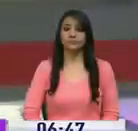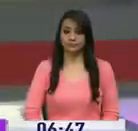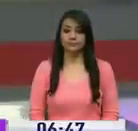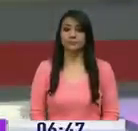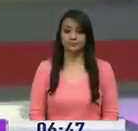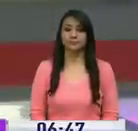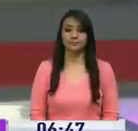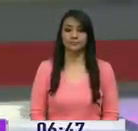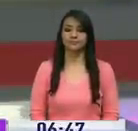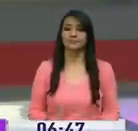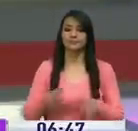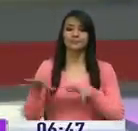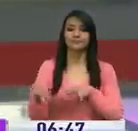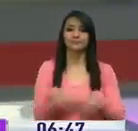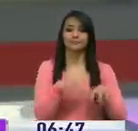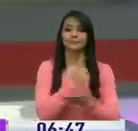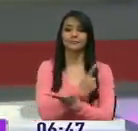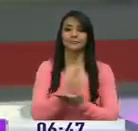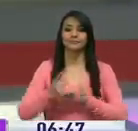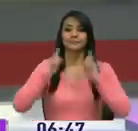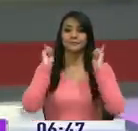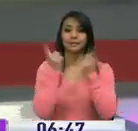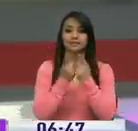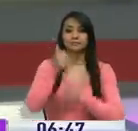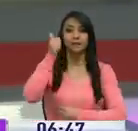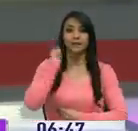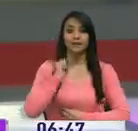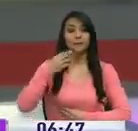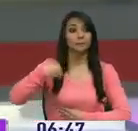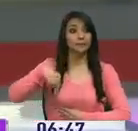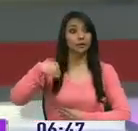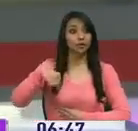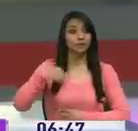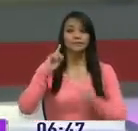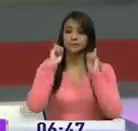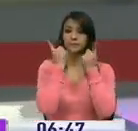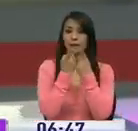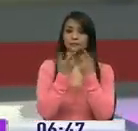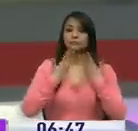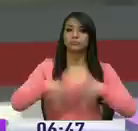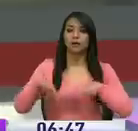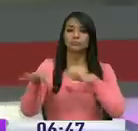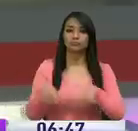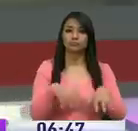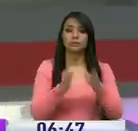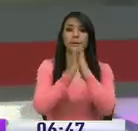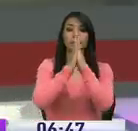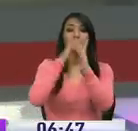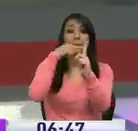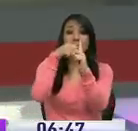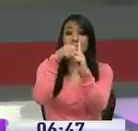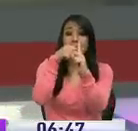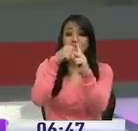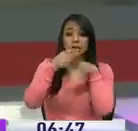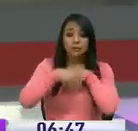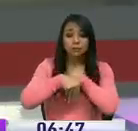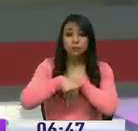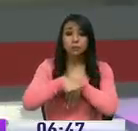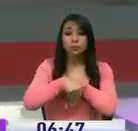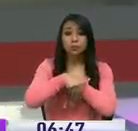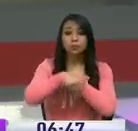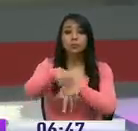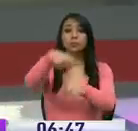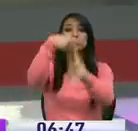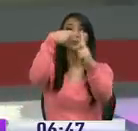viviendo intensamente esta semana santa y el día de ayer miércoles santo se llevó a cabo la misa de la reseña histórica de la cruz también